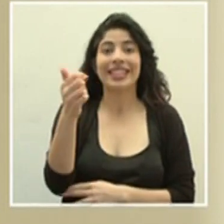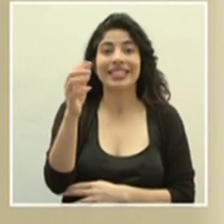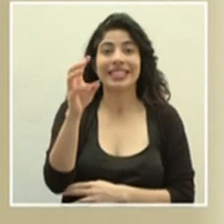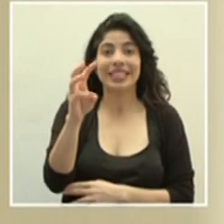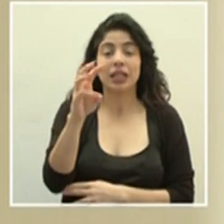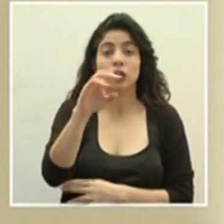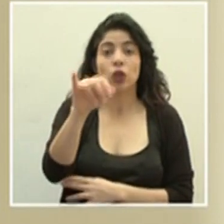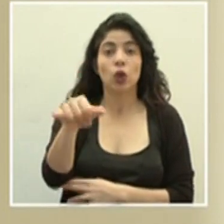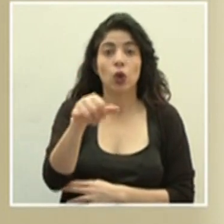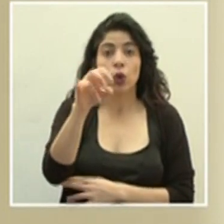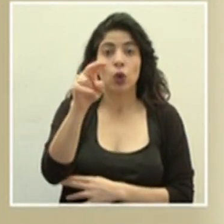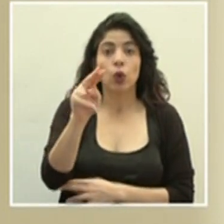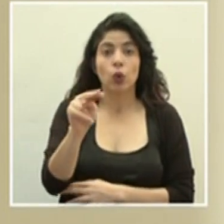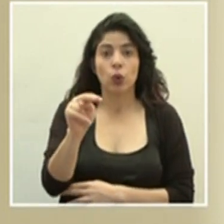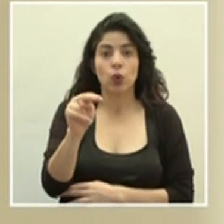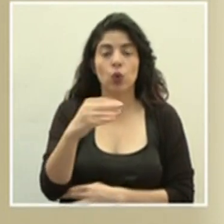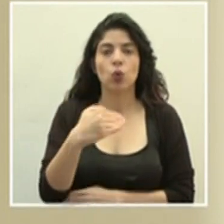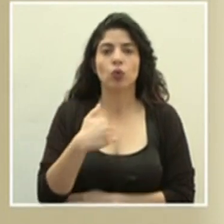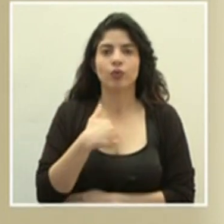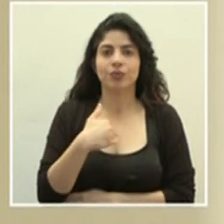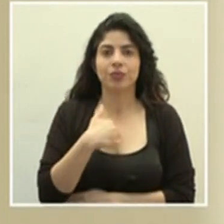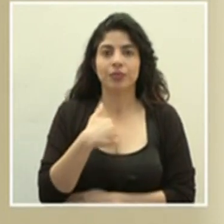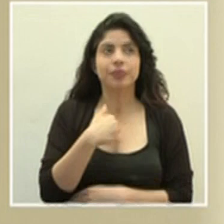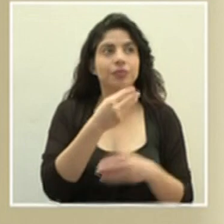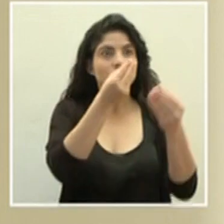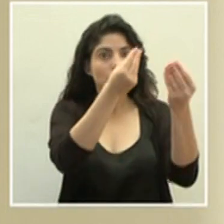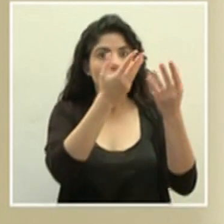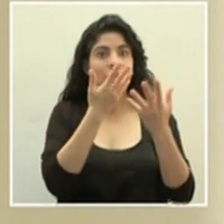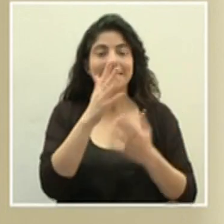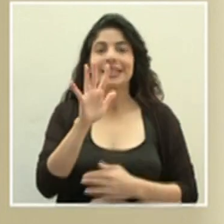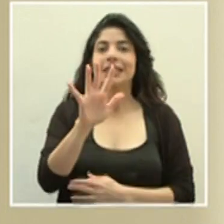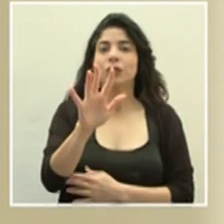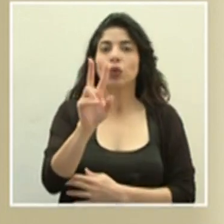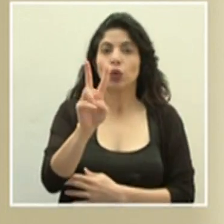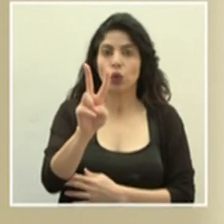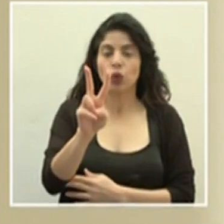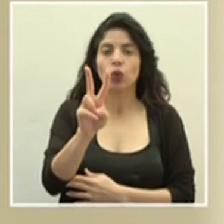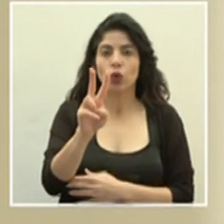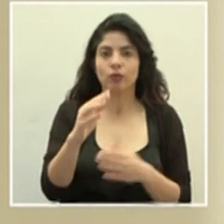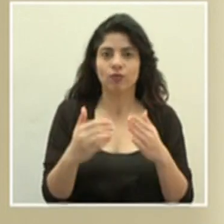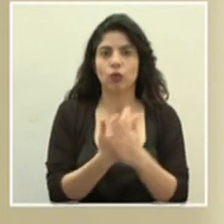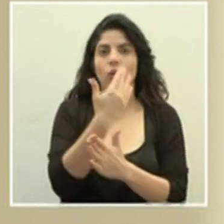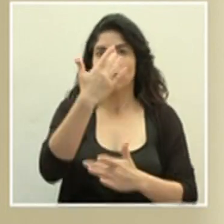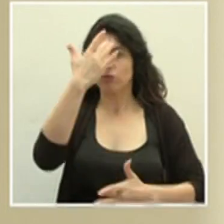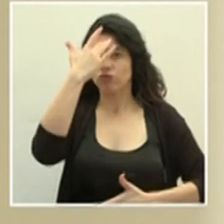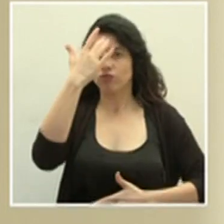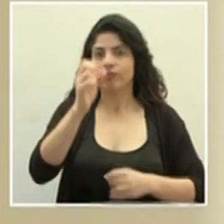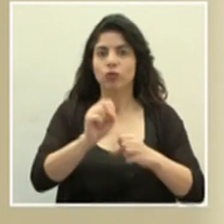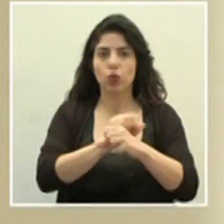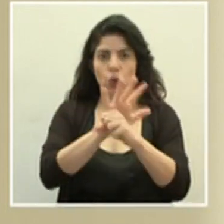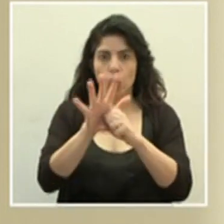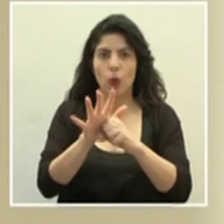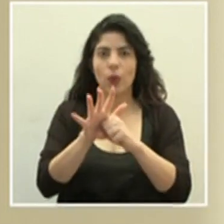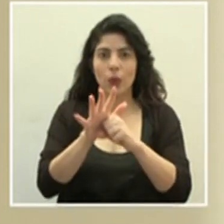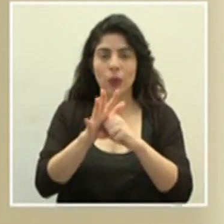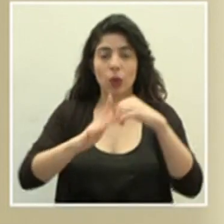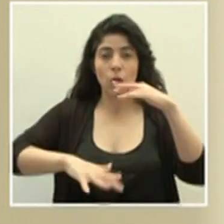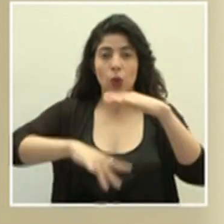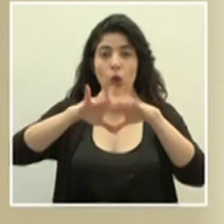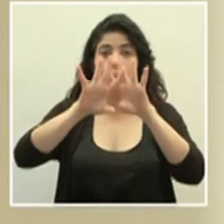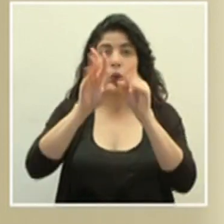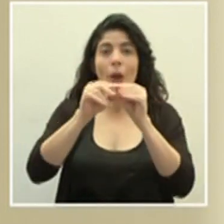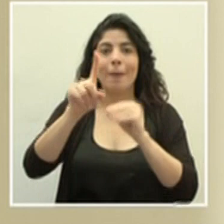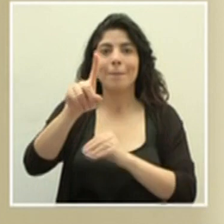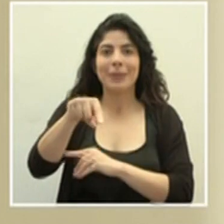16 de junio, tenemos el reporte de 52 casos nuevos de COVID-19, llegando a un total